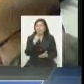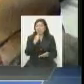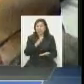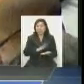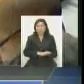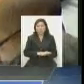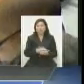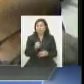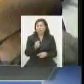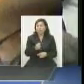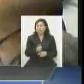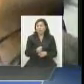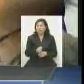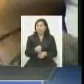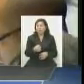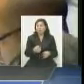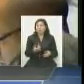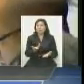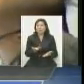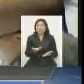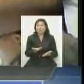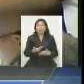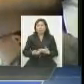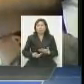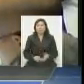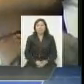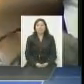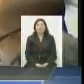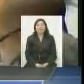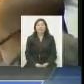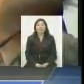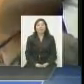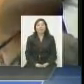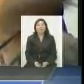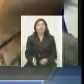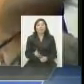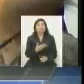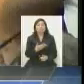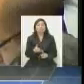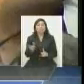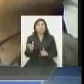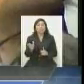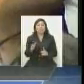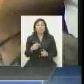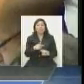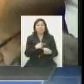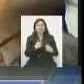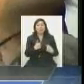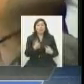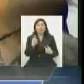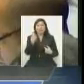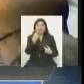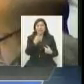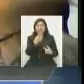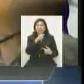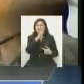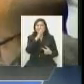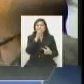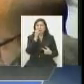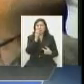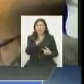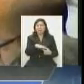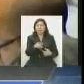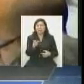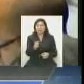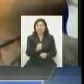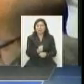delito, un atropello, una injusticia, una vulnerabilidad y una cachetada en el corazón y la cara de las mujeres y los